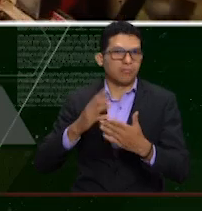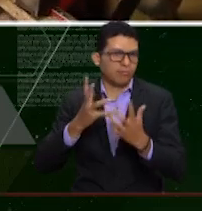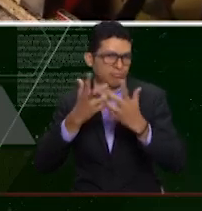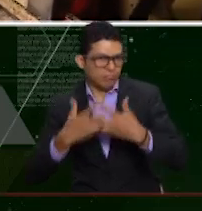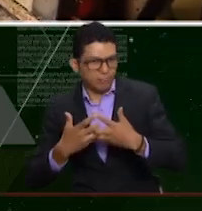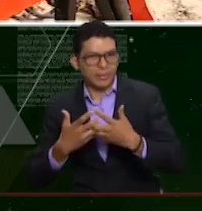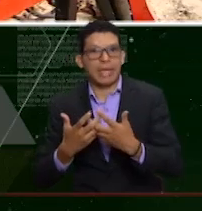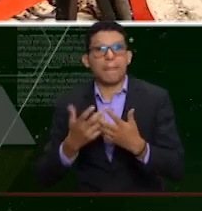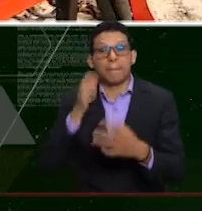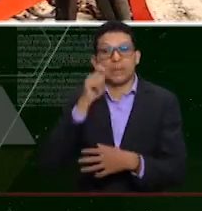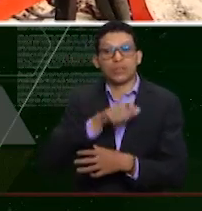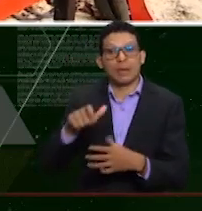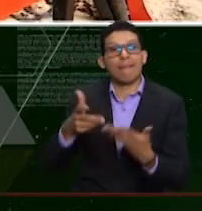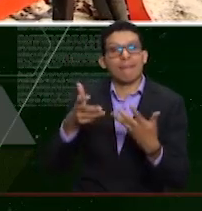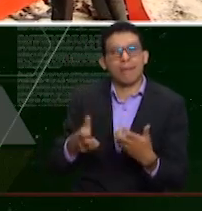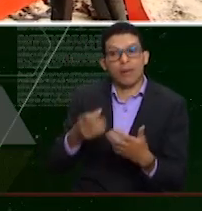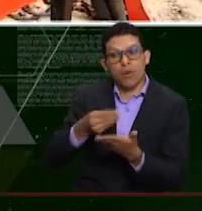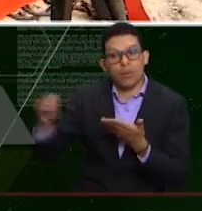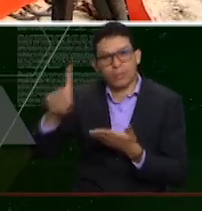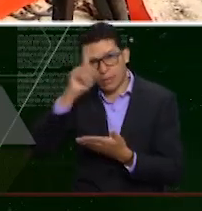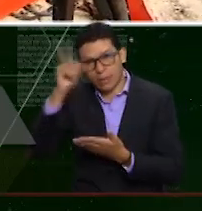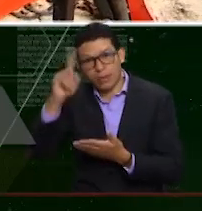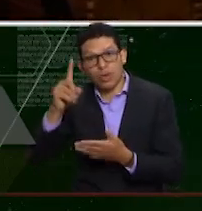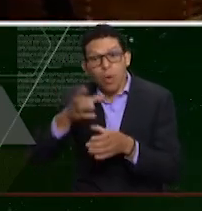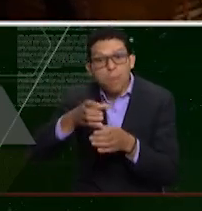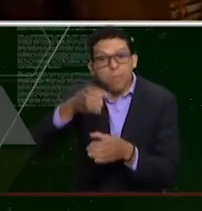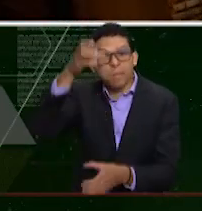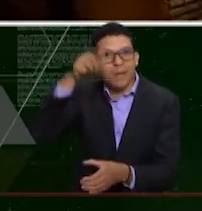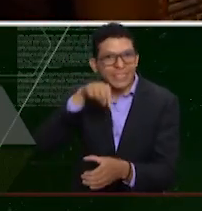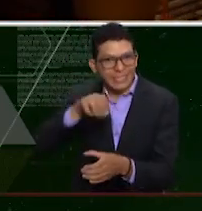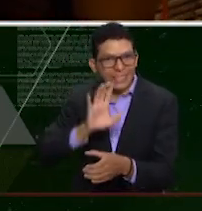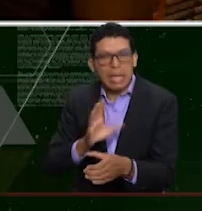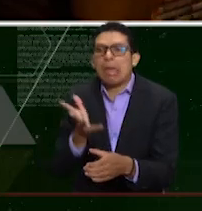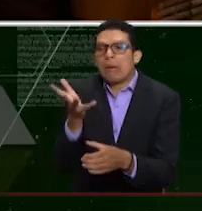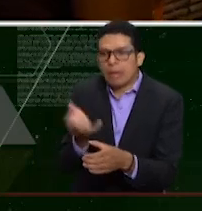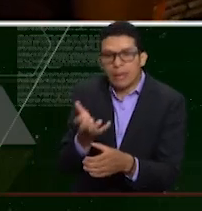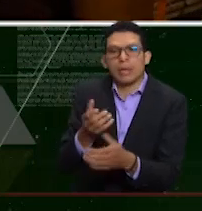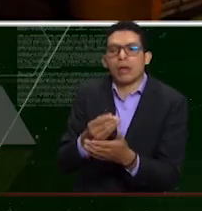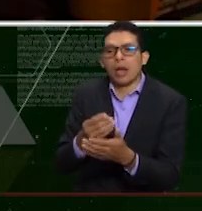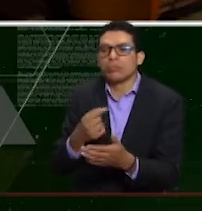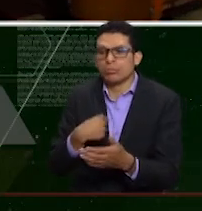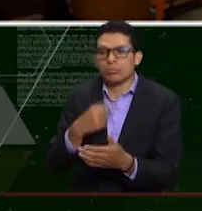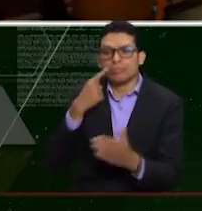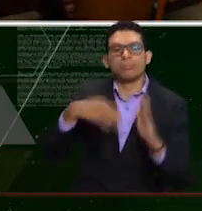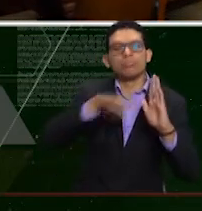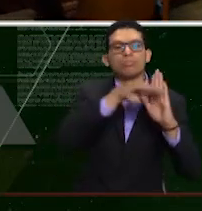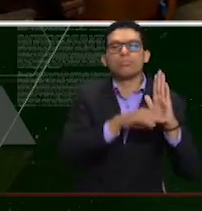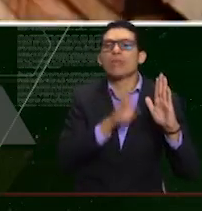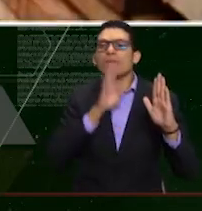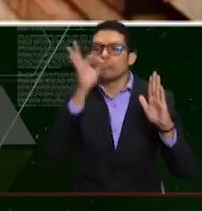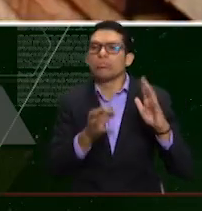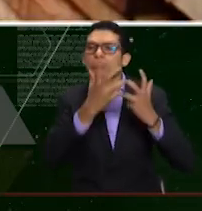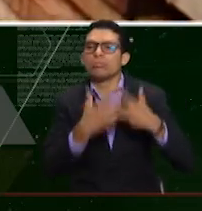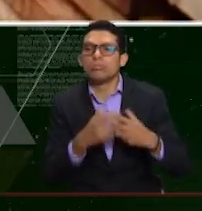quiere comprar maderas y comprar hasta guadua, nos vienen a decir a nosotros, la corporación, que les demos la lista de las empresas, que cuáles